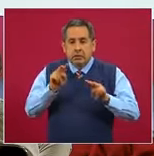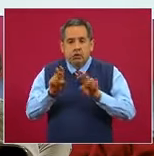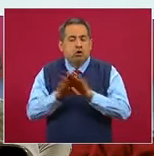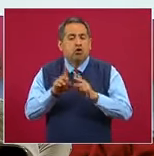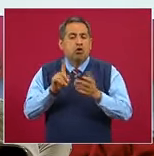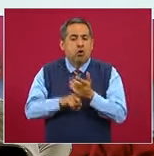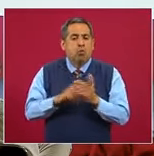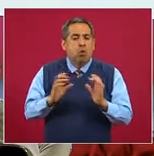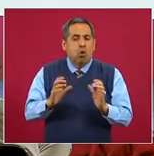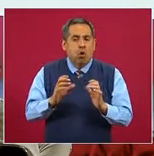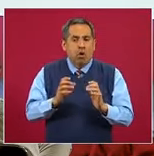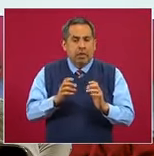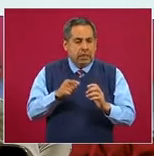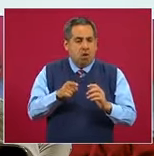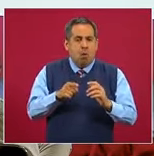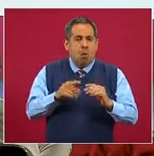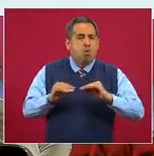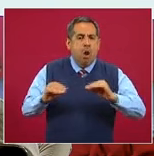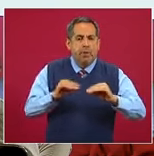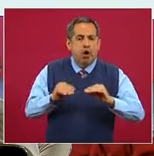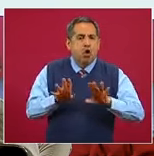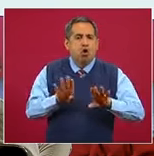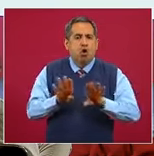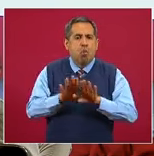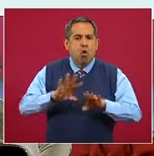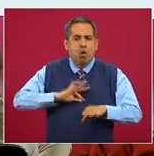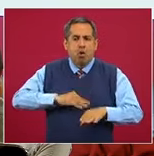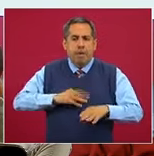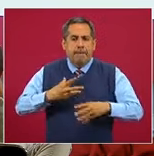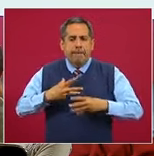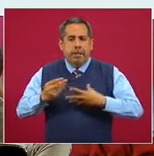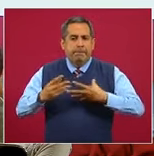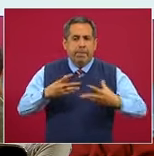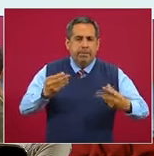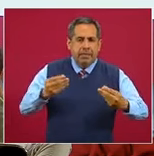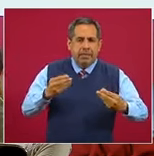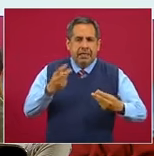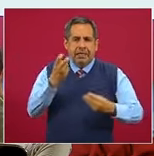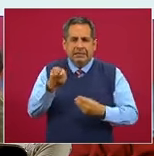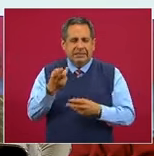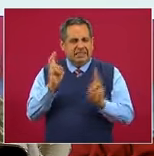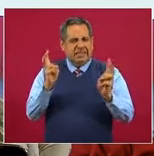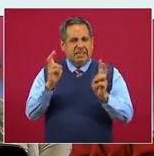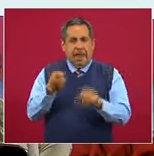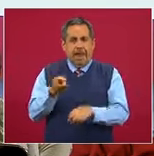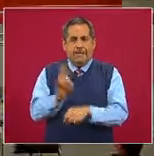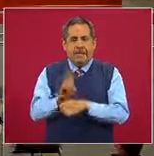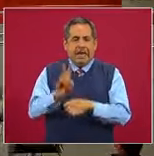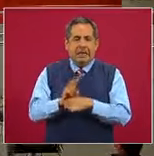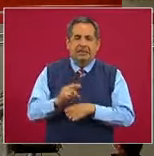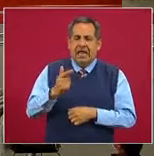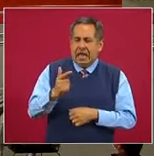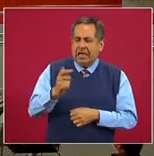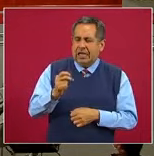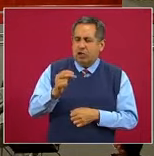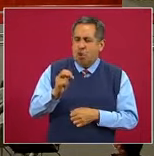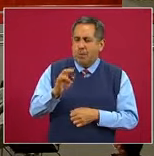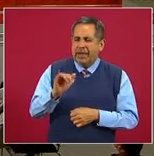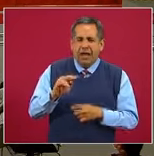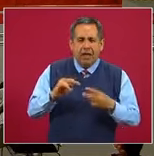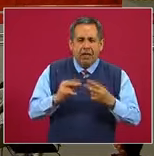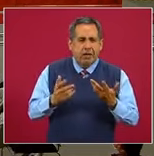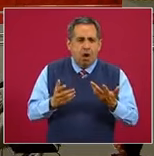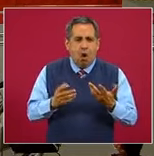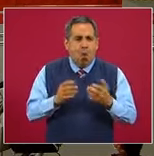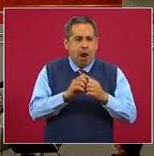se podría comportar este virus. Entonces, empezamos a hacer una cosa que se llama vigilancia genómica. ¿Qué cepas,